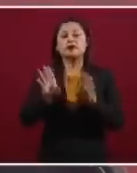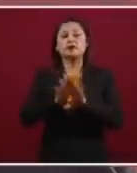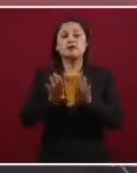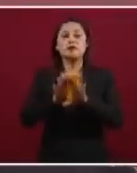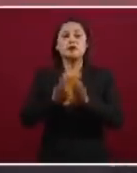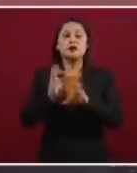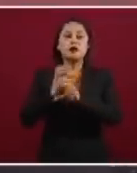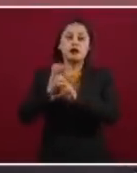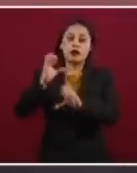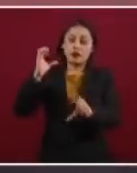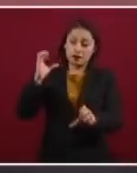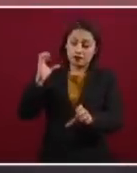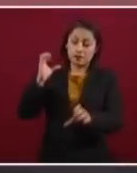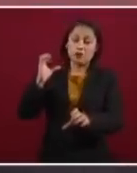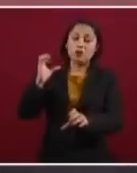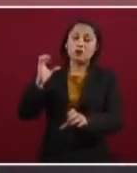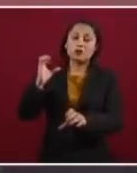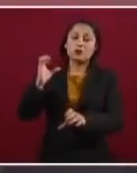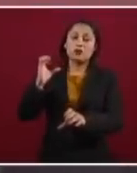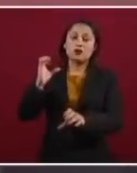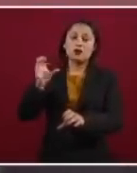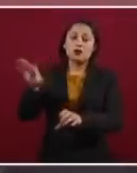2 este